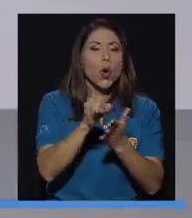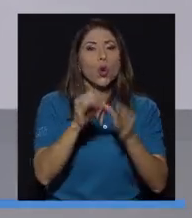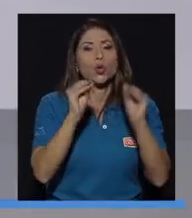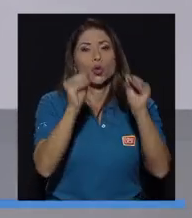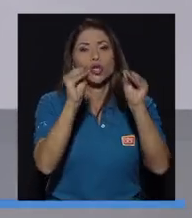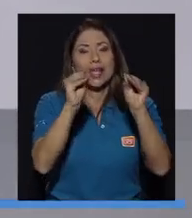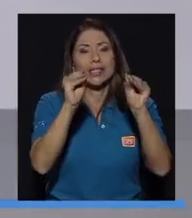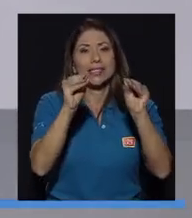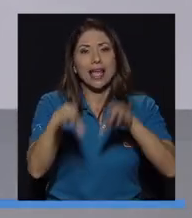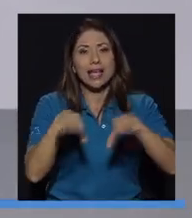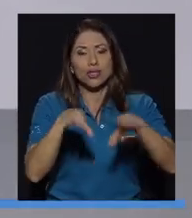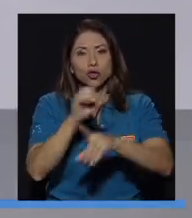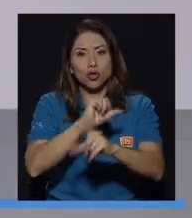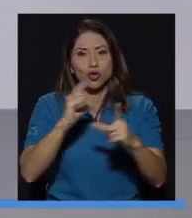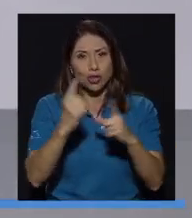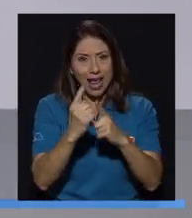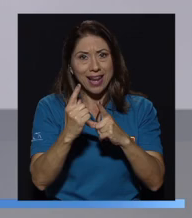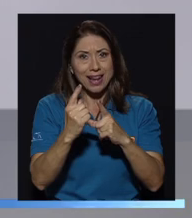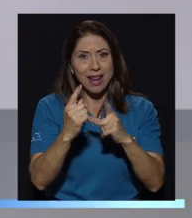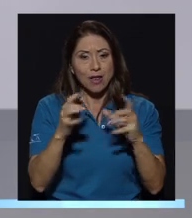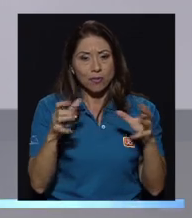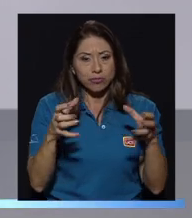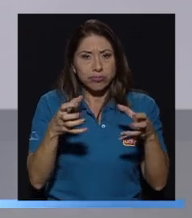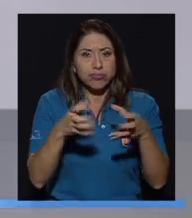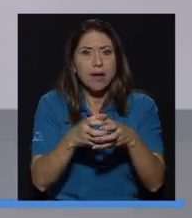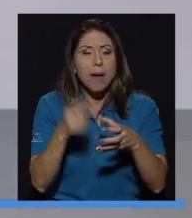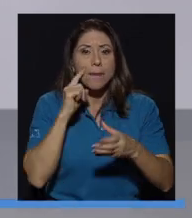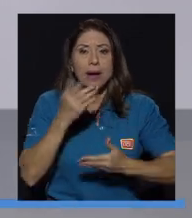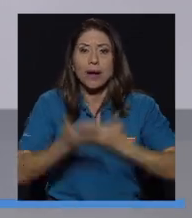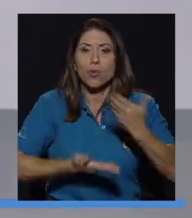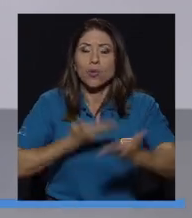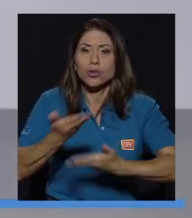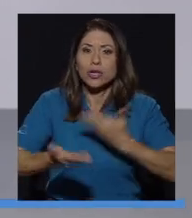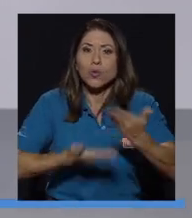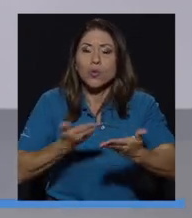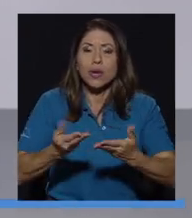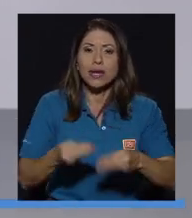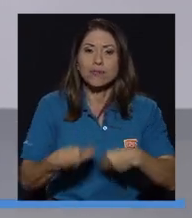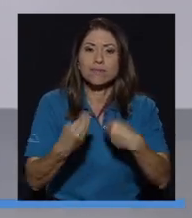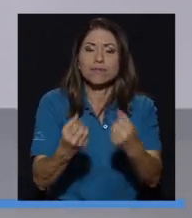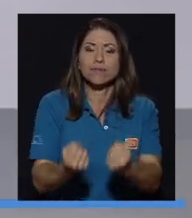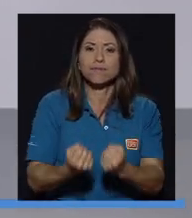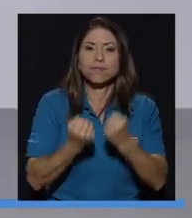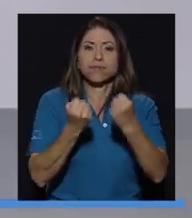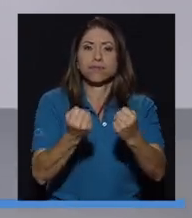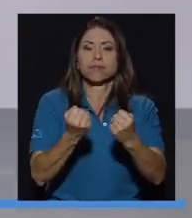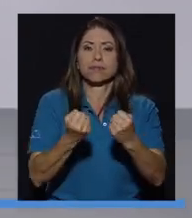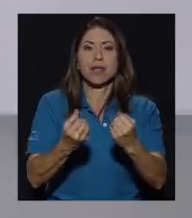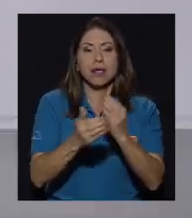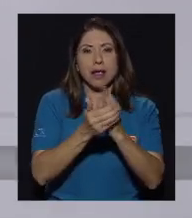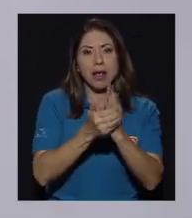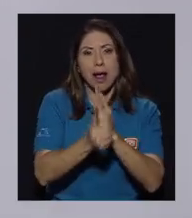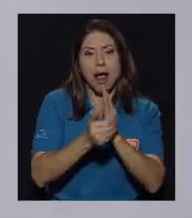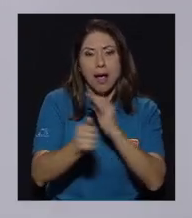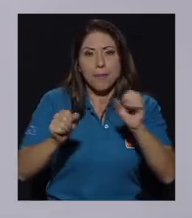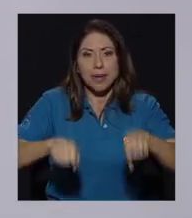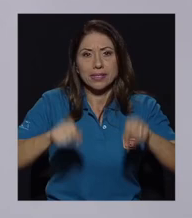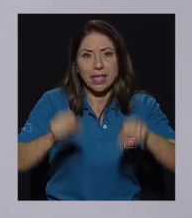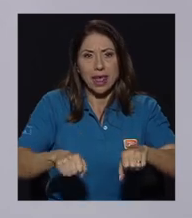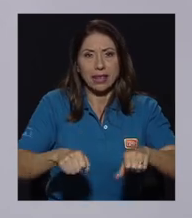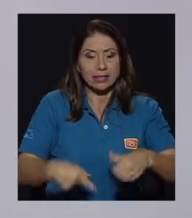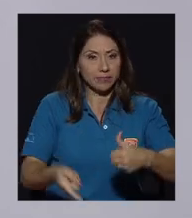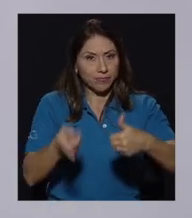como de docencia de acción social para contribuir al empoderamiento y a la generación de capacidades en primer lugar y en segundo